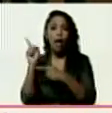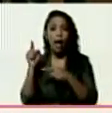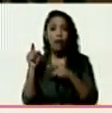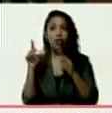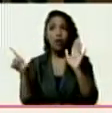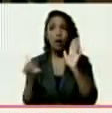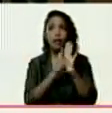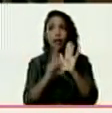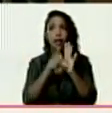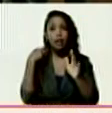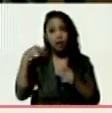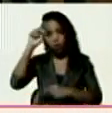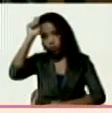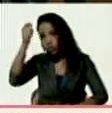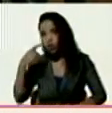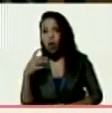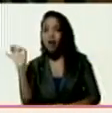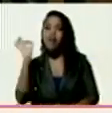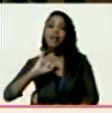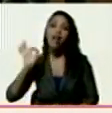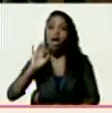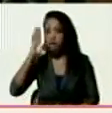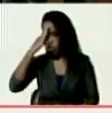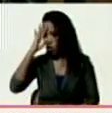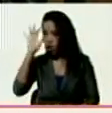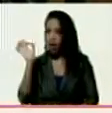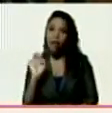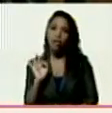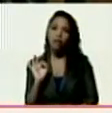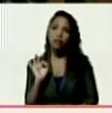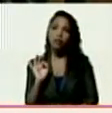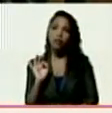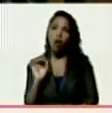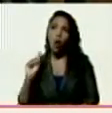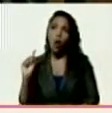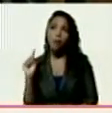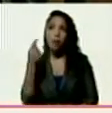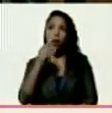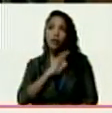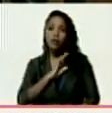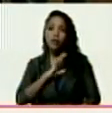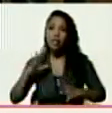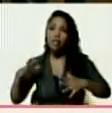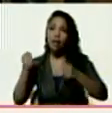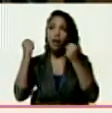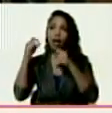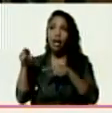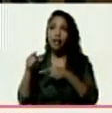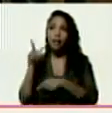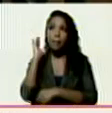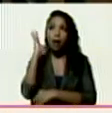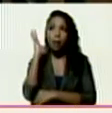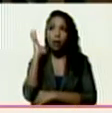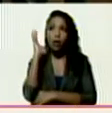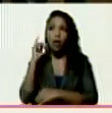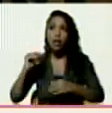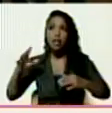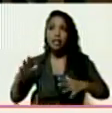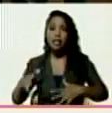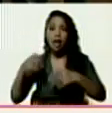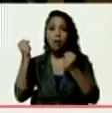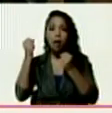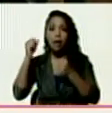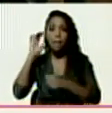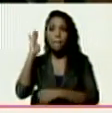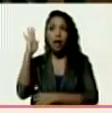sean reconocidos, no tengan ninguna duda, porque lo primero que tenemos que salvar es este Parlamento. Y salvar el Parlamento